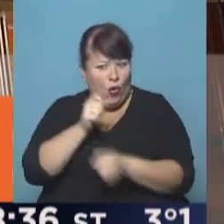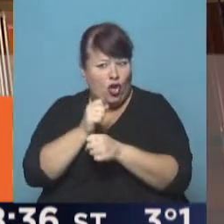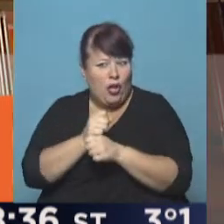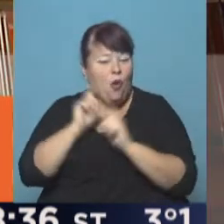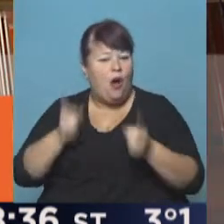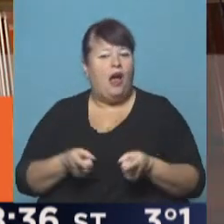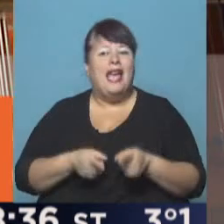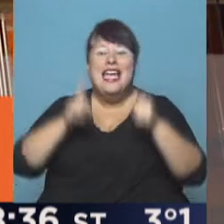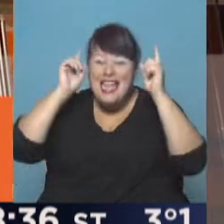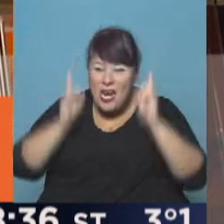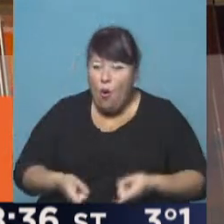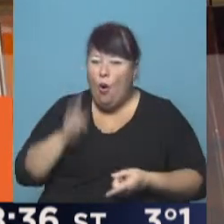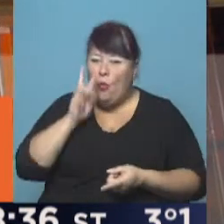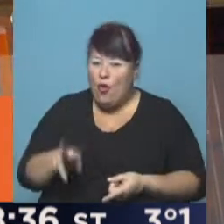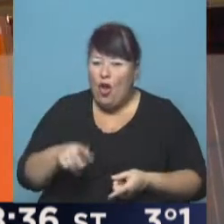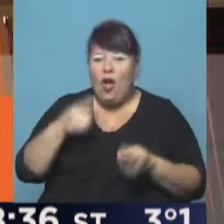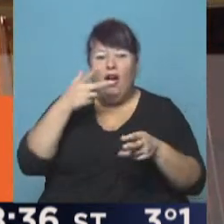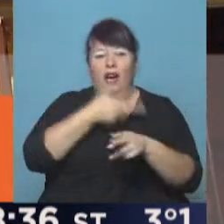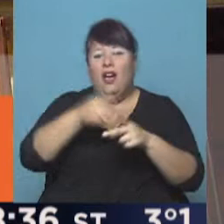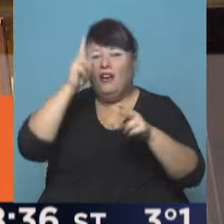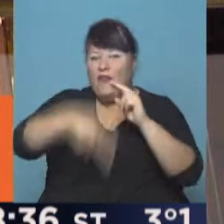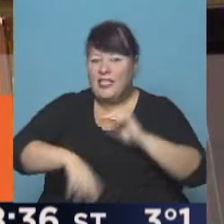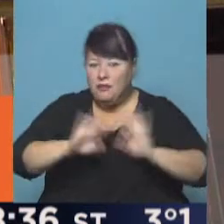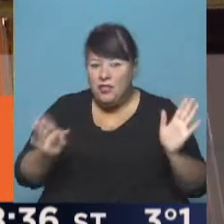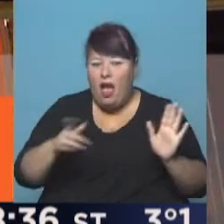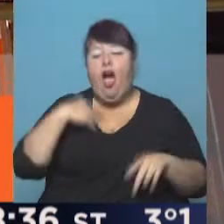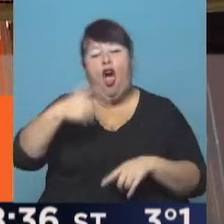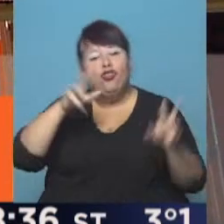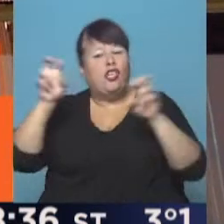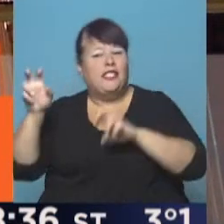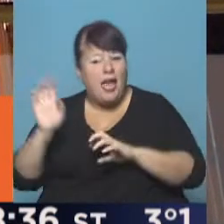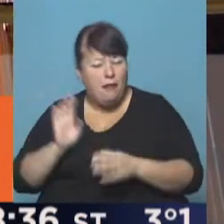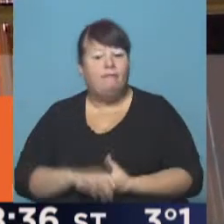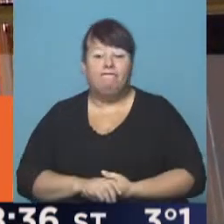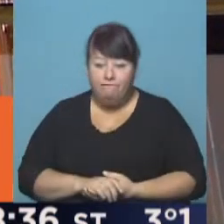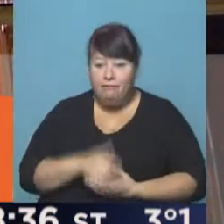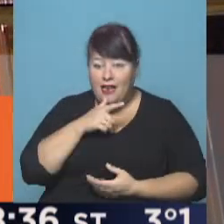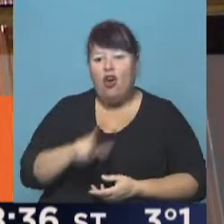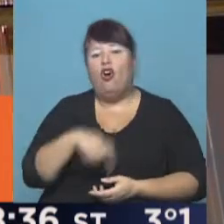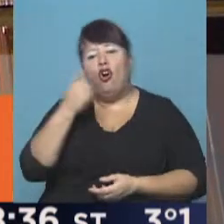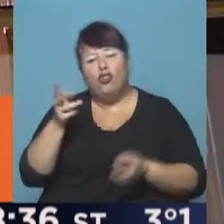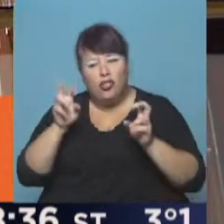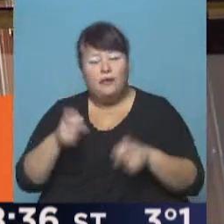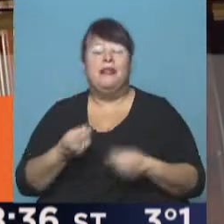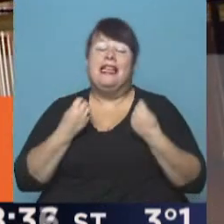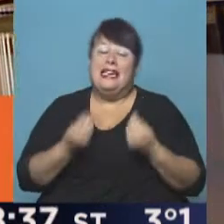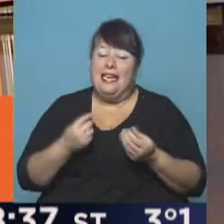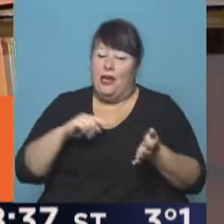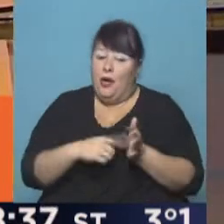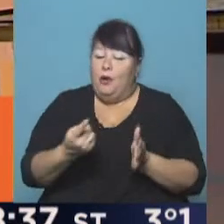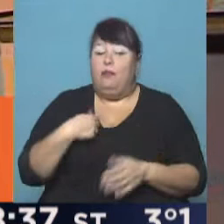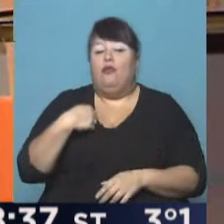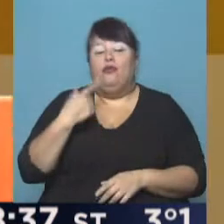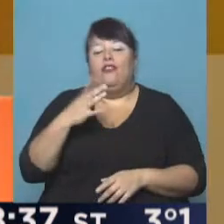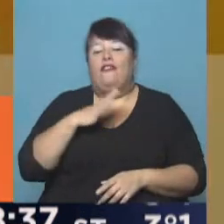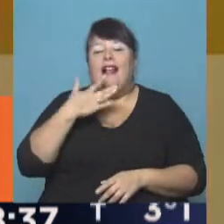a pesar de que lo vieron perdió estado parlamentario o sea hay otros temas así parece usted más el tema es que yo creo que lo